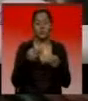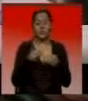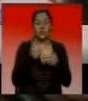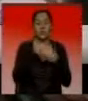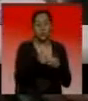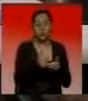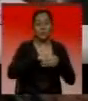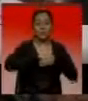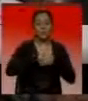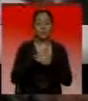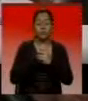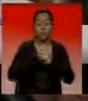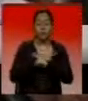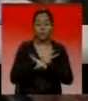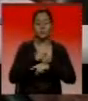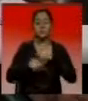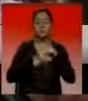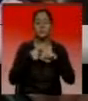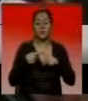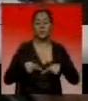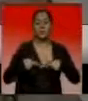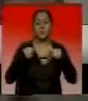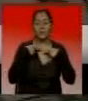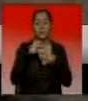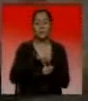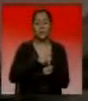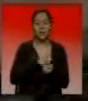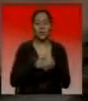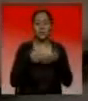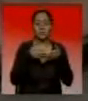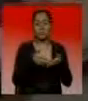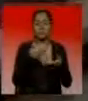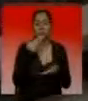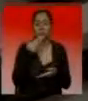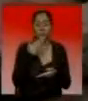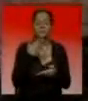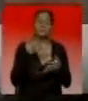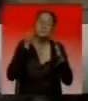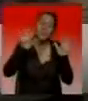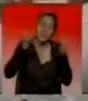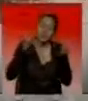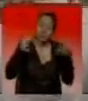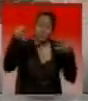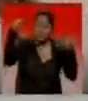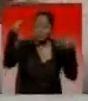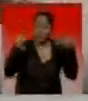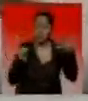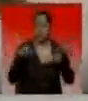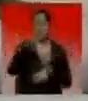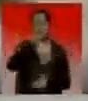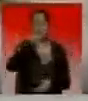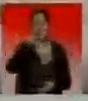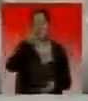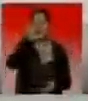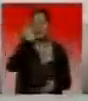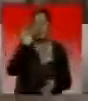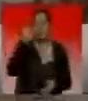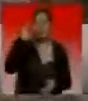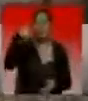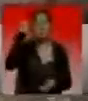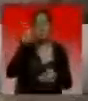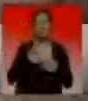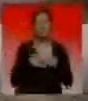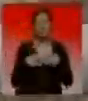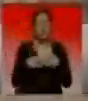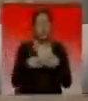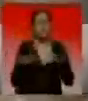pólizas de seguros, y la parte de vida y asistencia médica. Y se habla de una cifra preliminar de 350 millones de dólares como